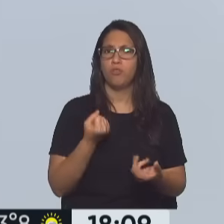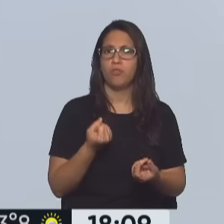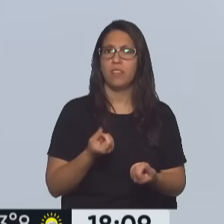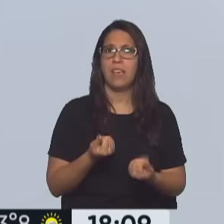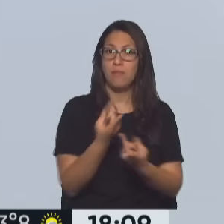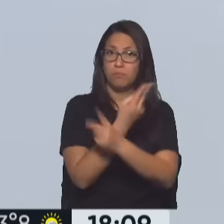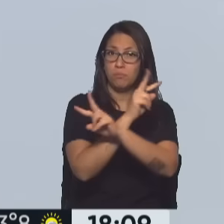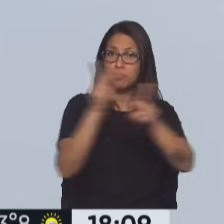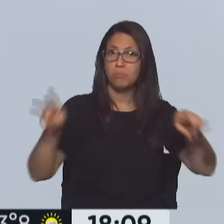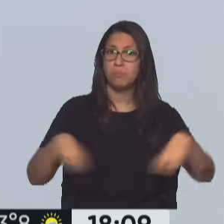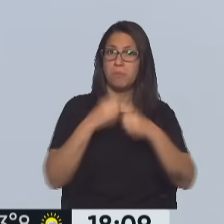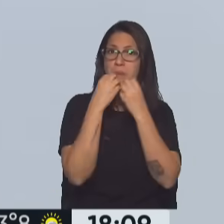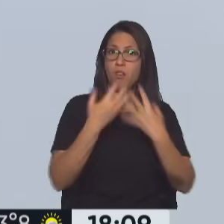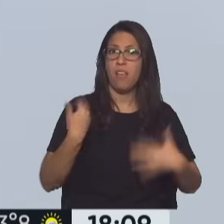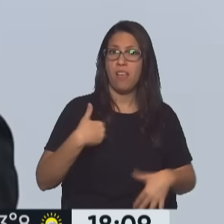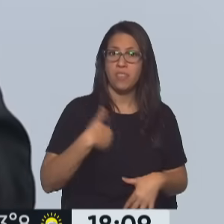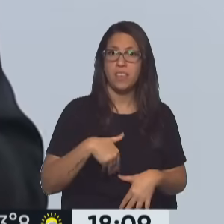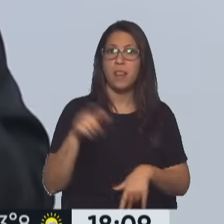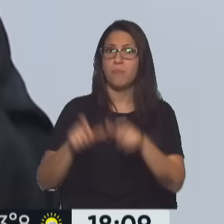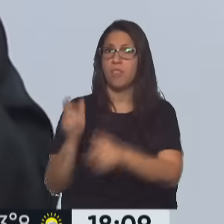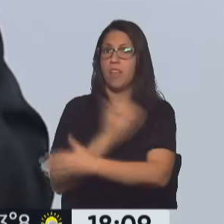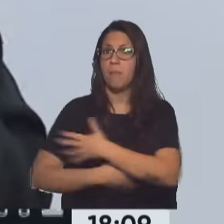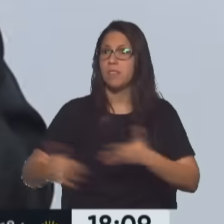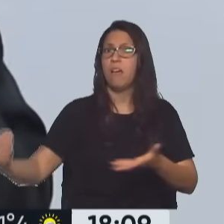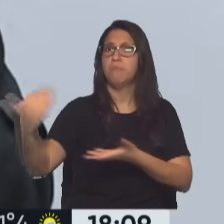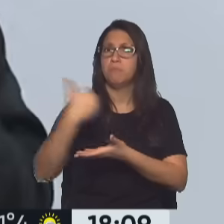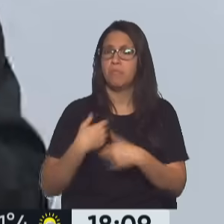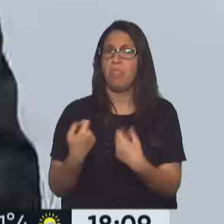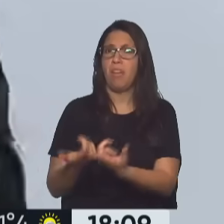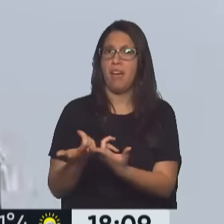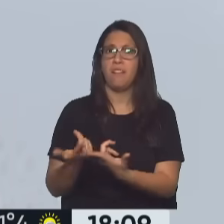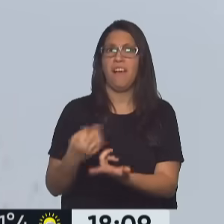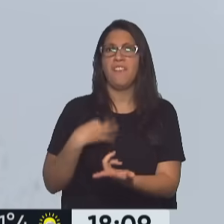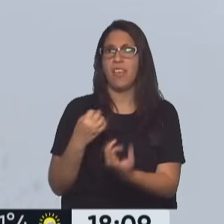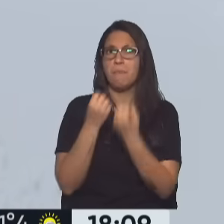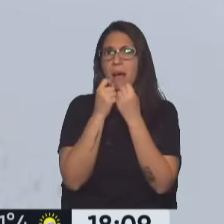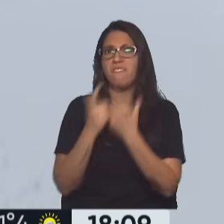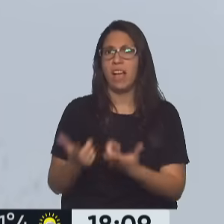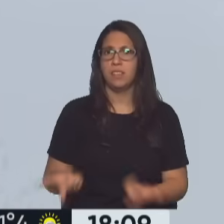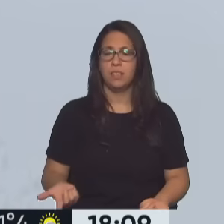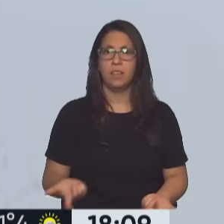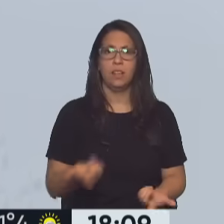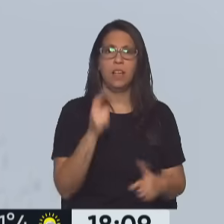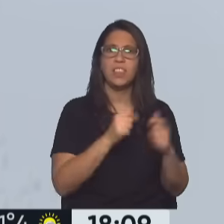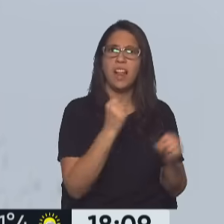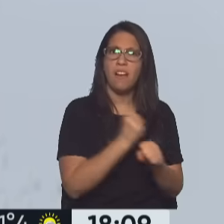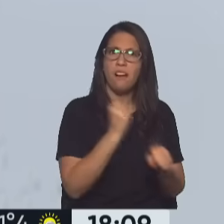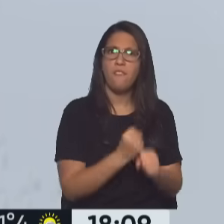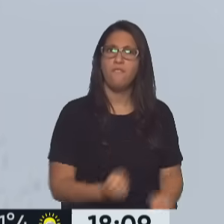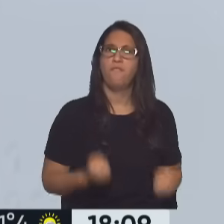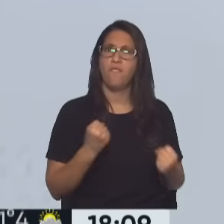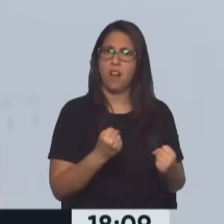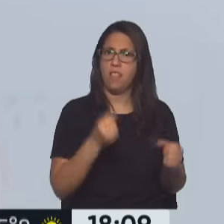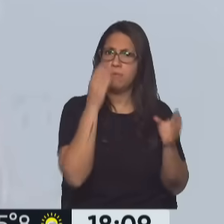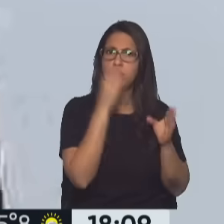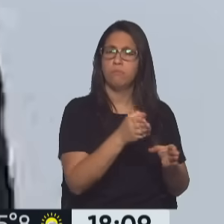en la Argentina, la de abrazar a las personas con discapacidad facilitándoles la vida, la de trabajar muy fuerte el tema